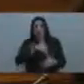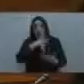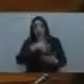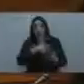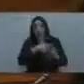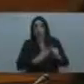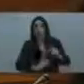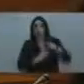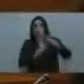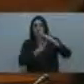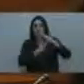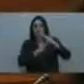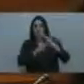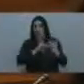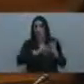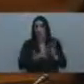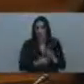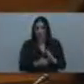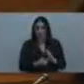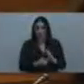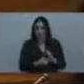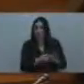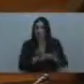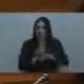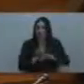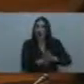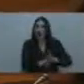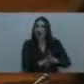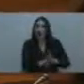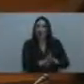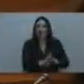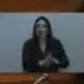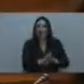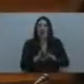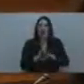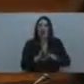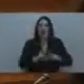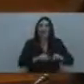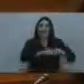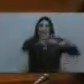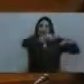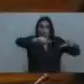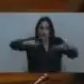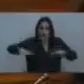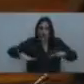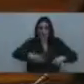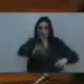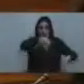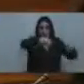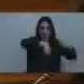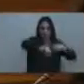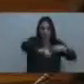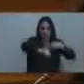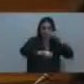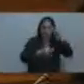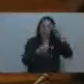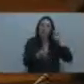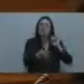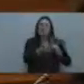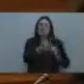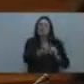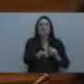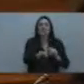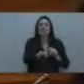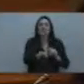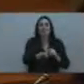al proyecto. Más allá de la puesta en venta tardía de unos solares y más allá de los muy